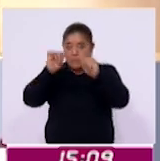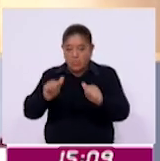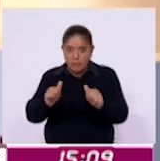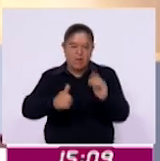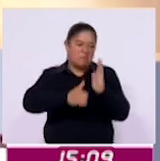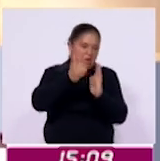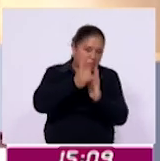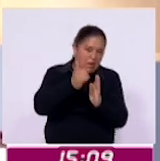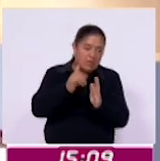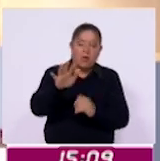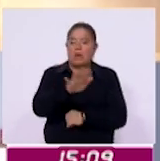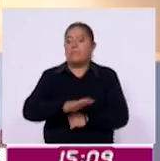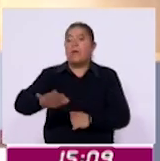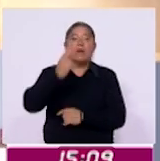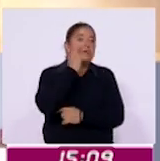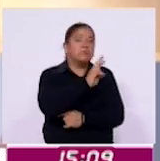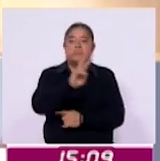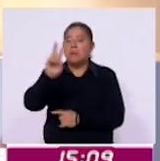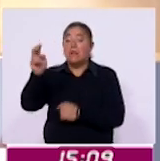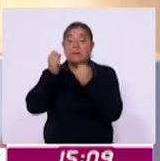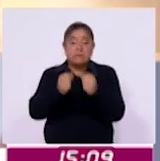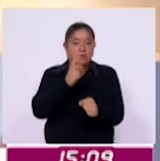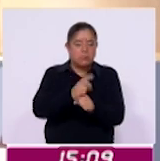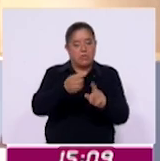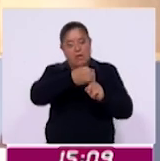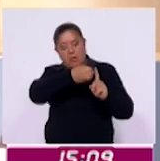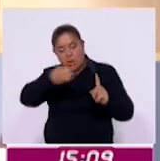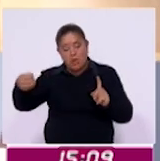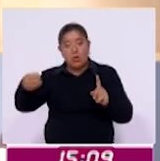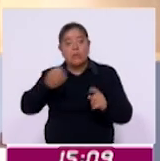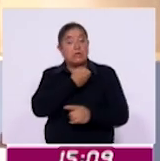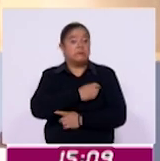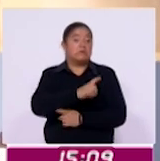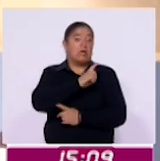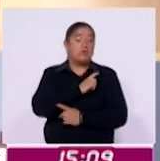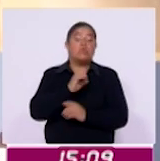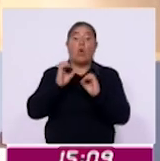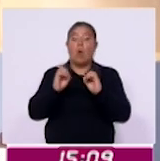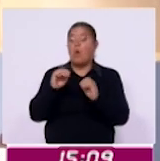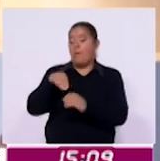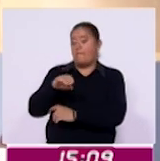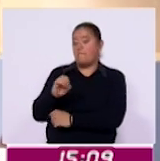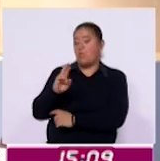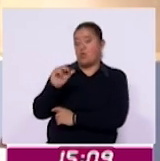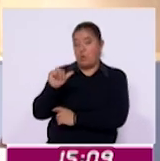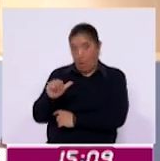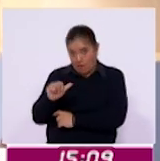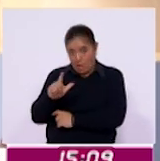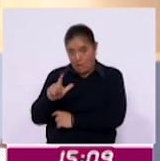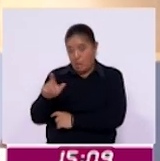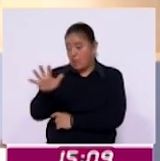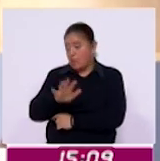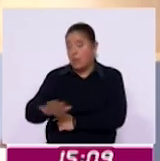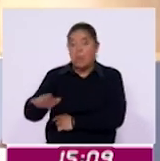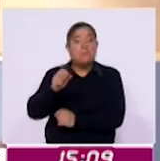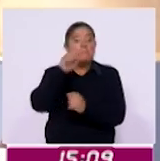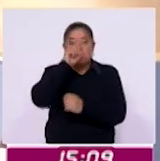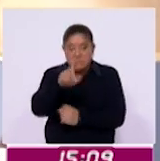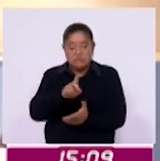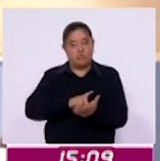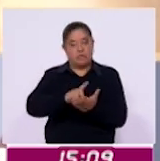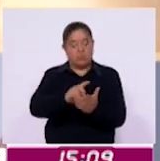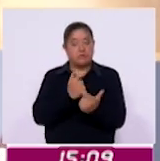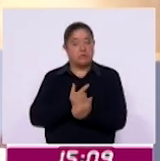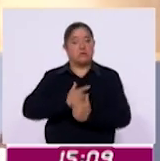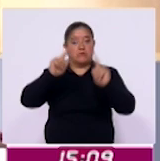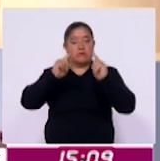o paisaje cultural, la seguridad, el orden público, la salud o la moral públicas, así como los derechos y las